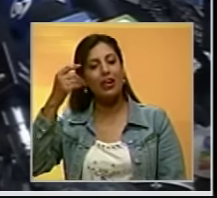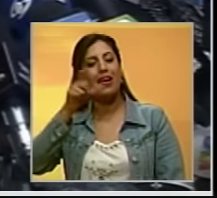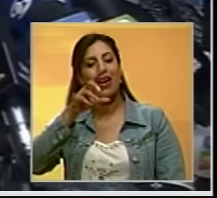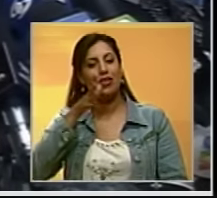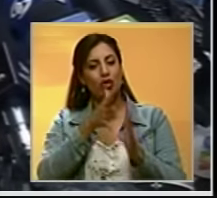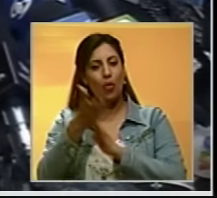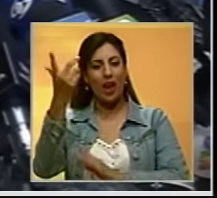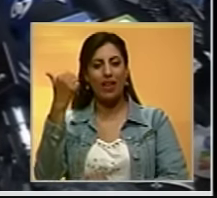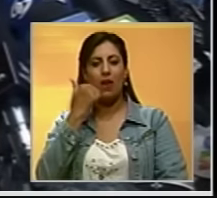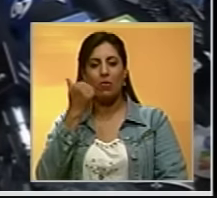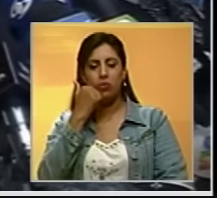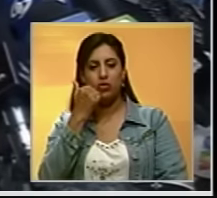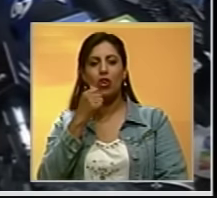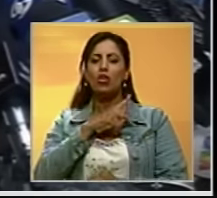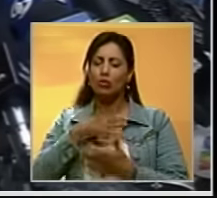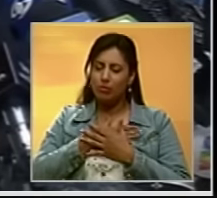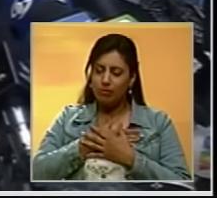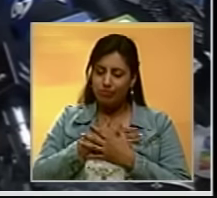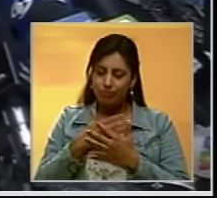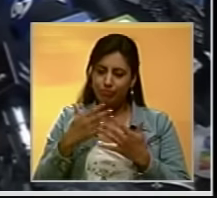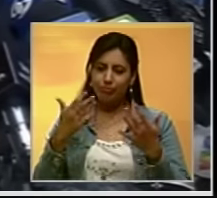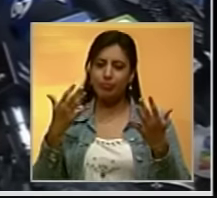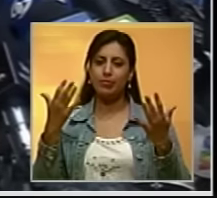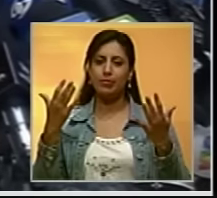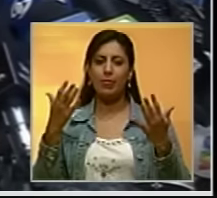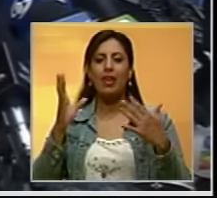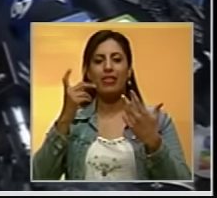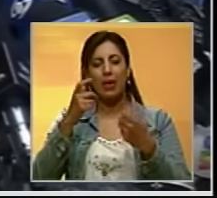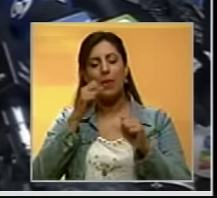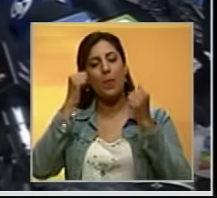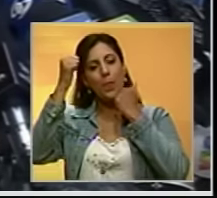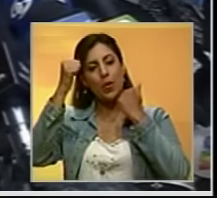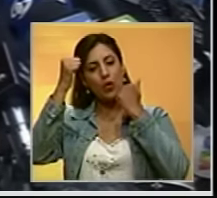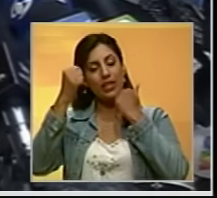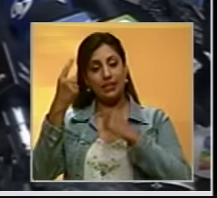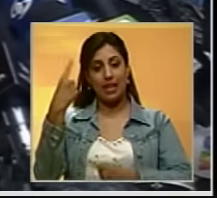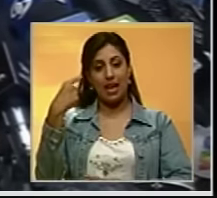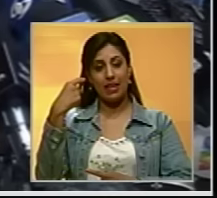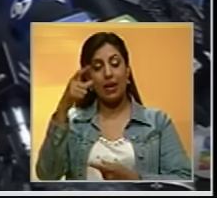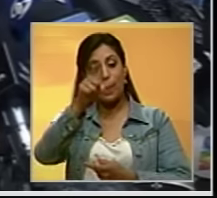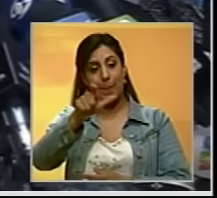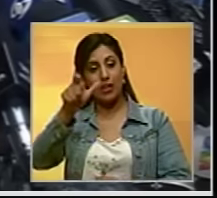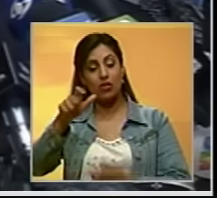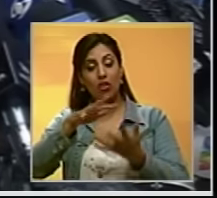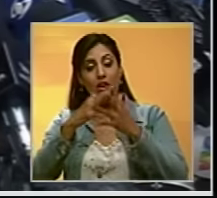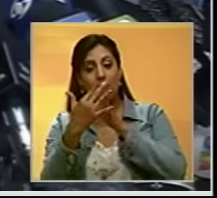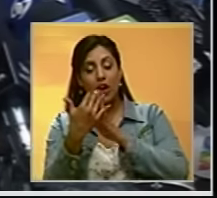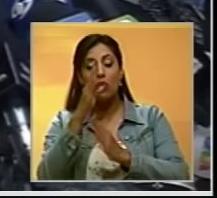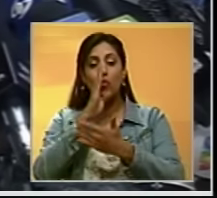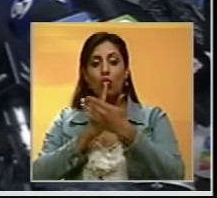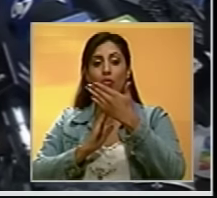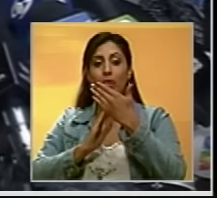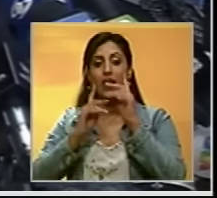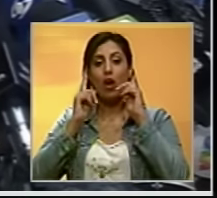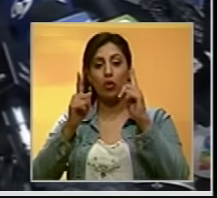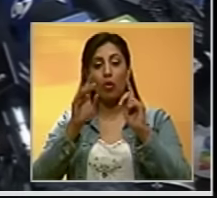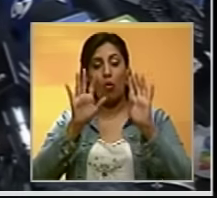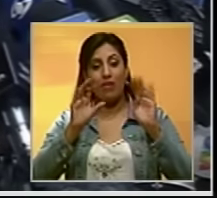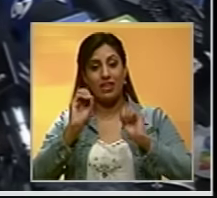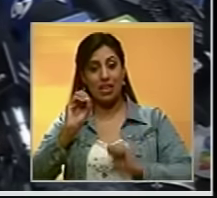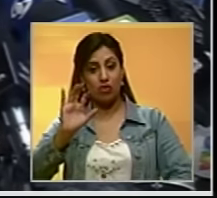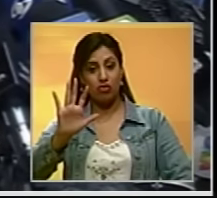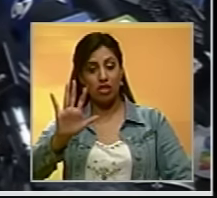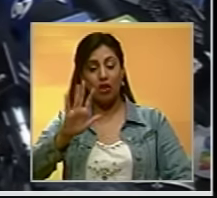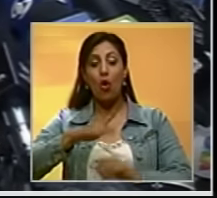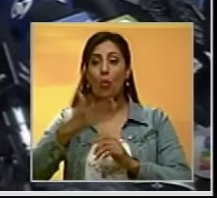ocurrido ayer nos solidarizamos con la protesta ayer de los habitantes de los barrios Humildes la Cota 905